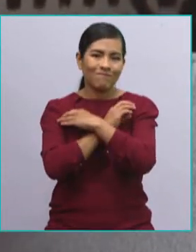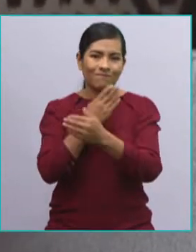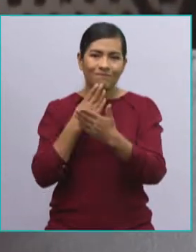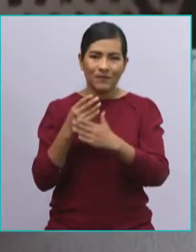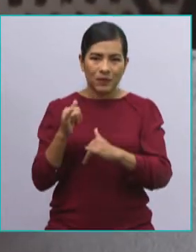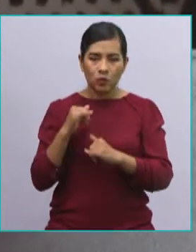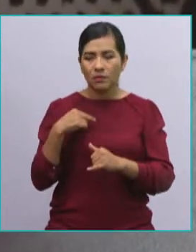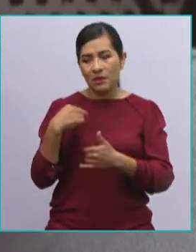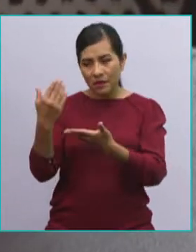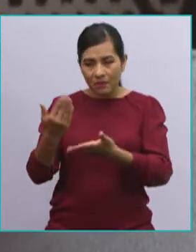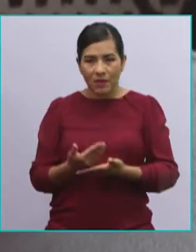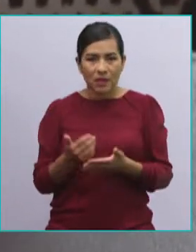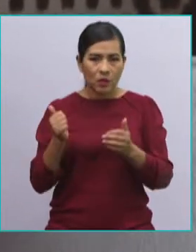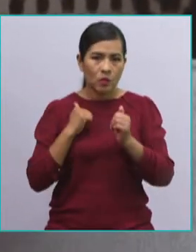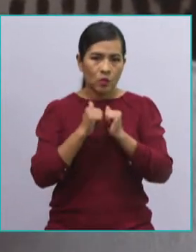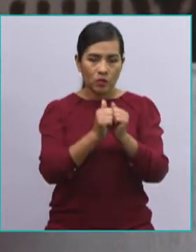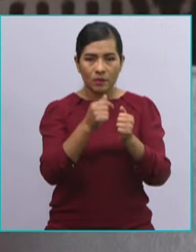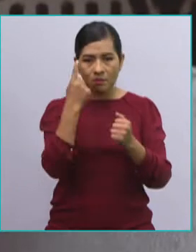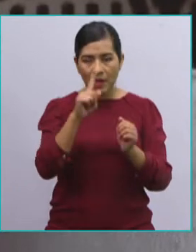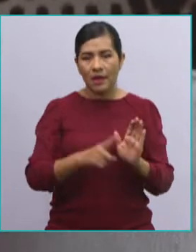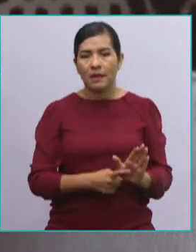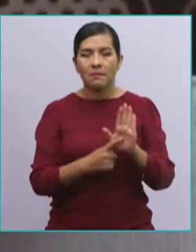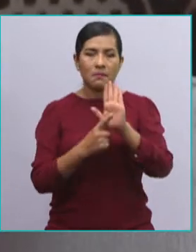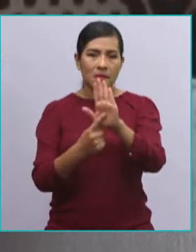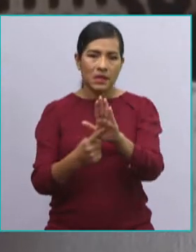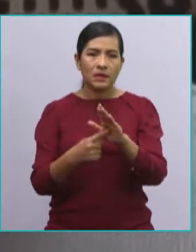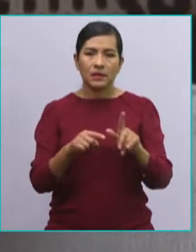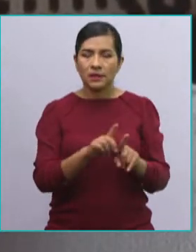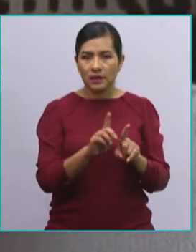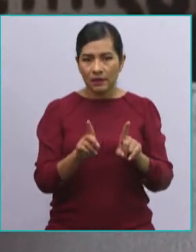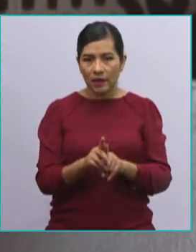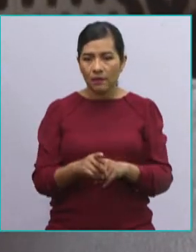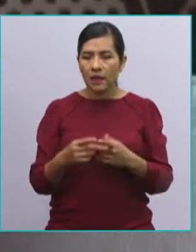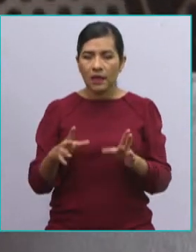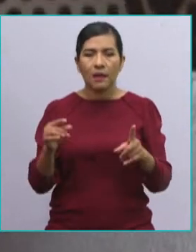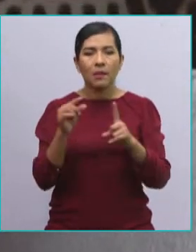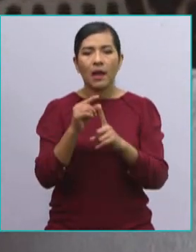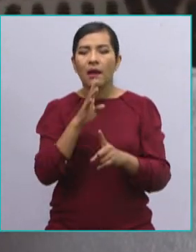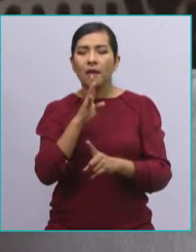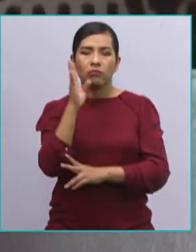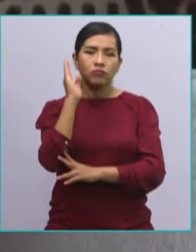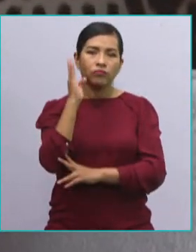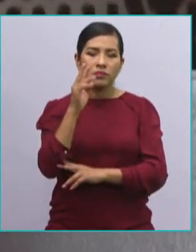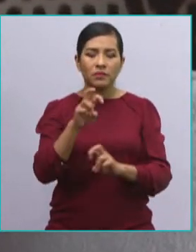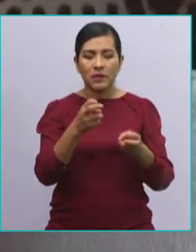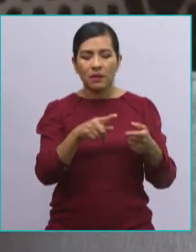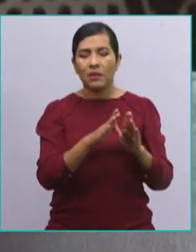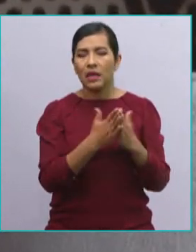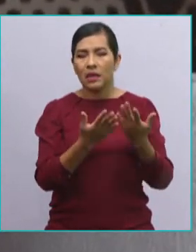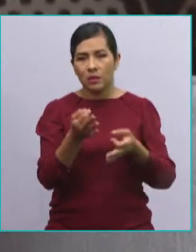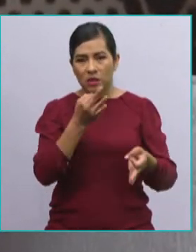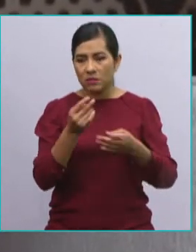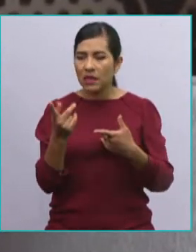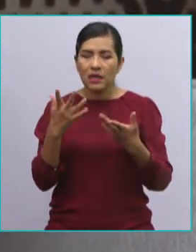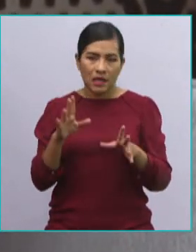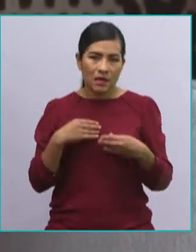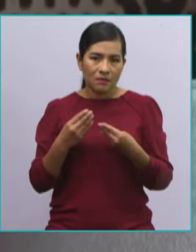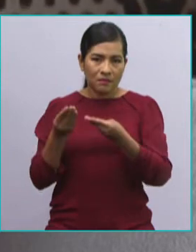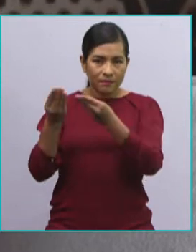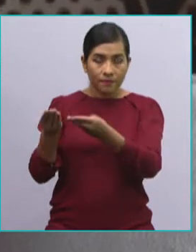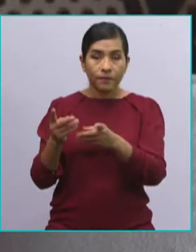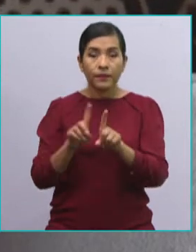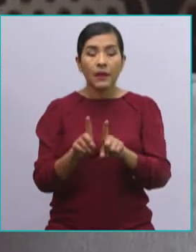así que le invite también a la presentación para que esté dando unas palabras sobre el libro y él ya lo tiene y también